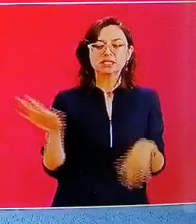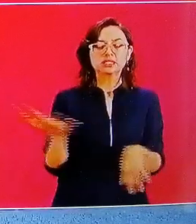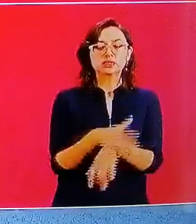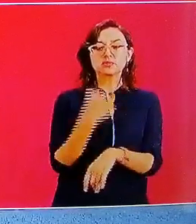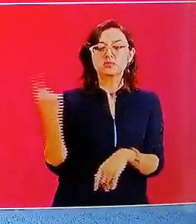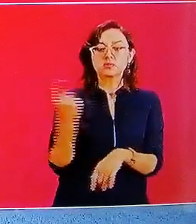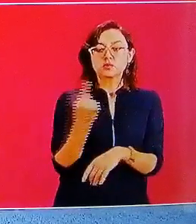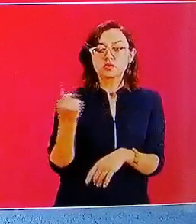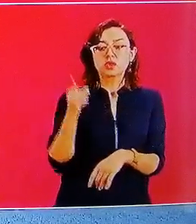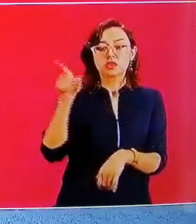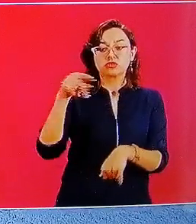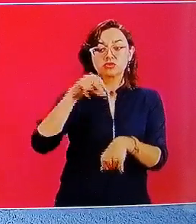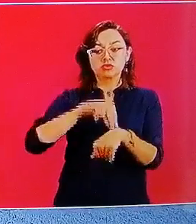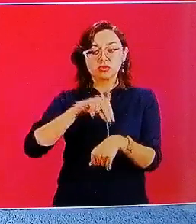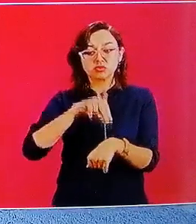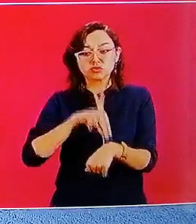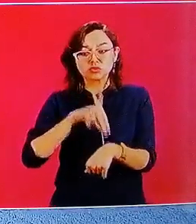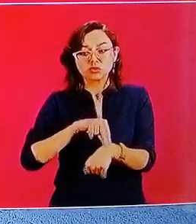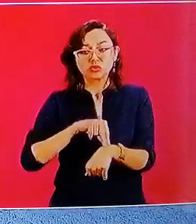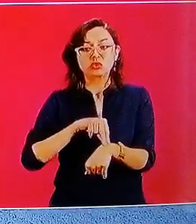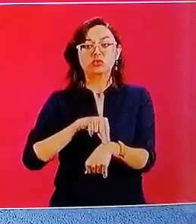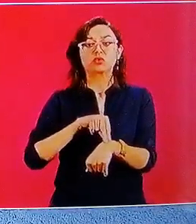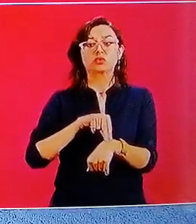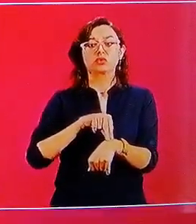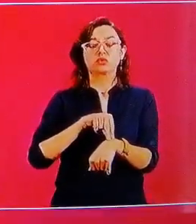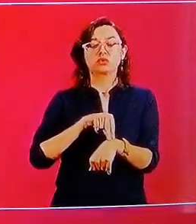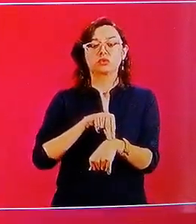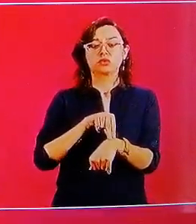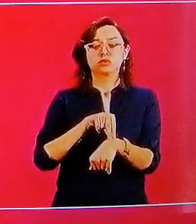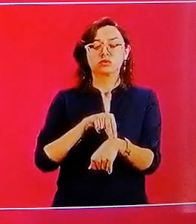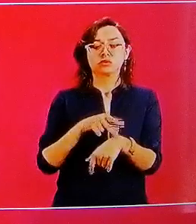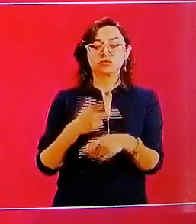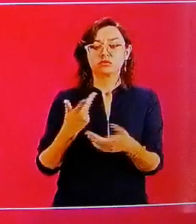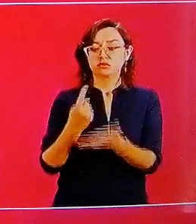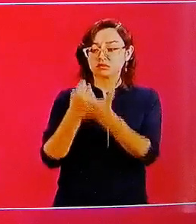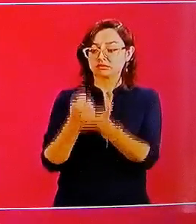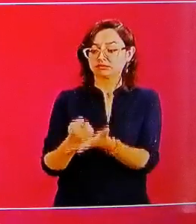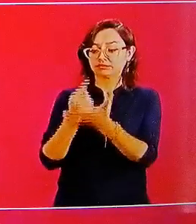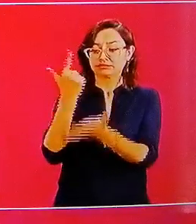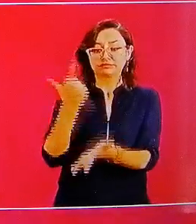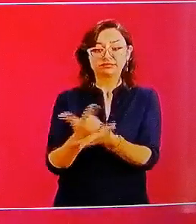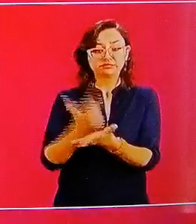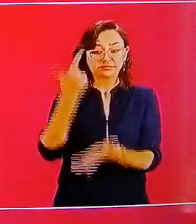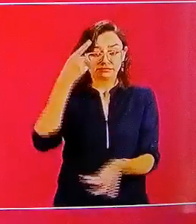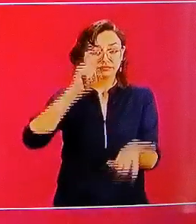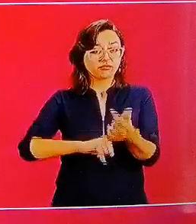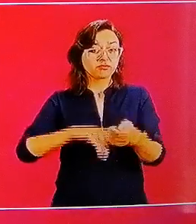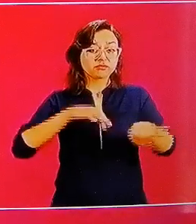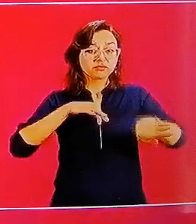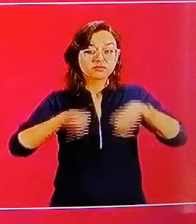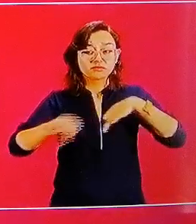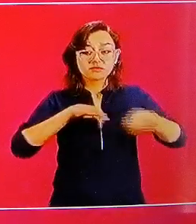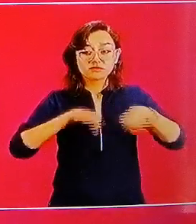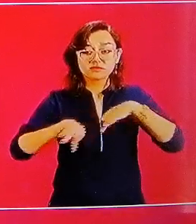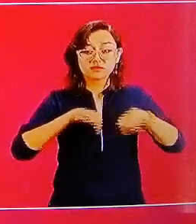el especialista que trabaja en terapia intensiva